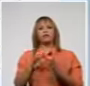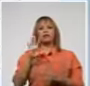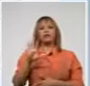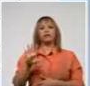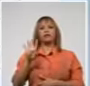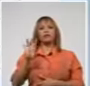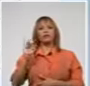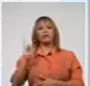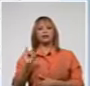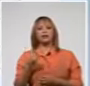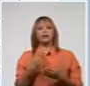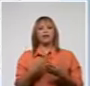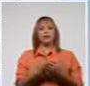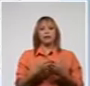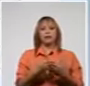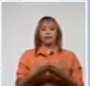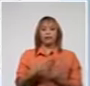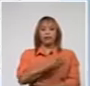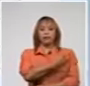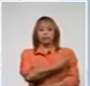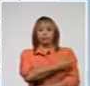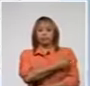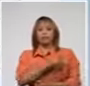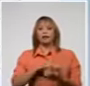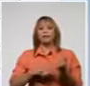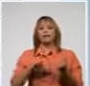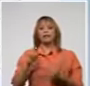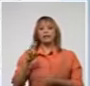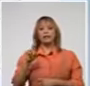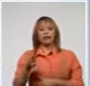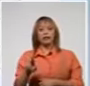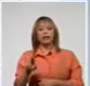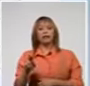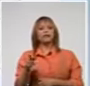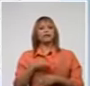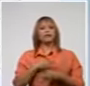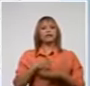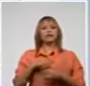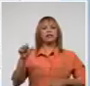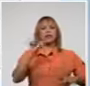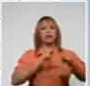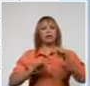5.546 pruebas de PCR en tiempo real, o sea, nuestros laboratorios de biología molecular procesaron